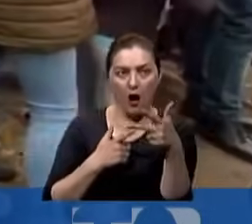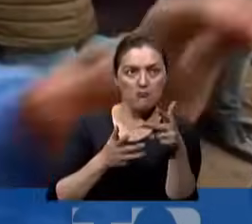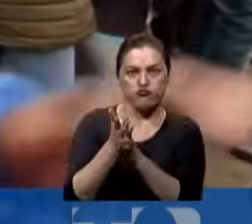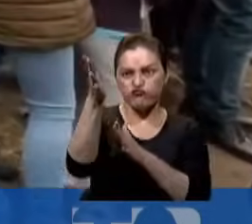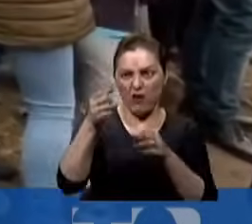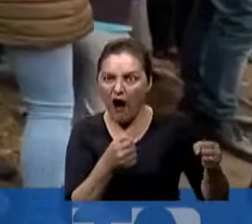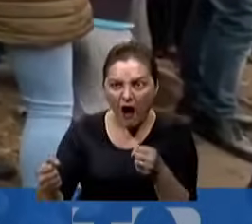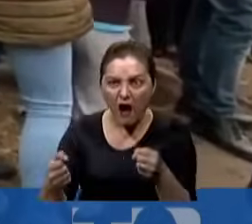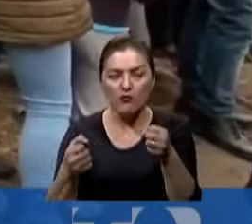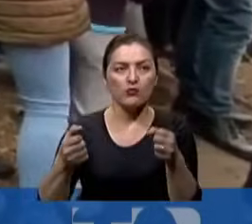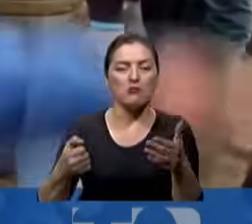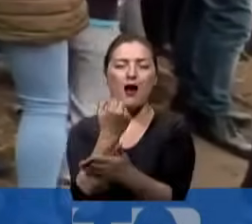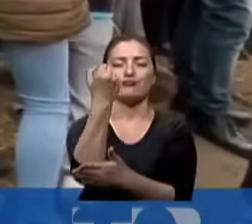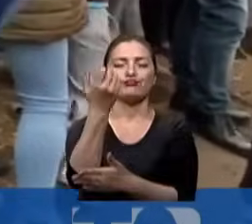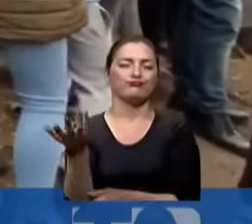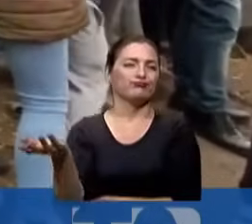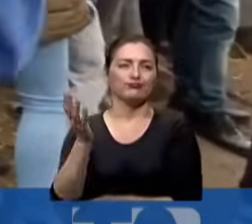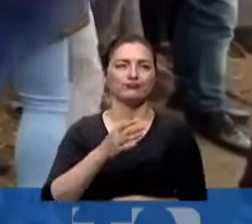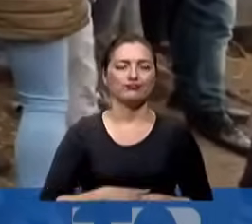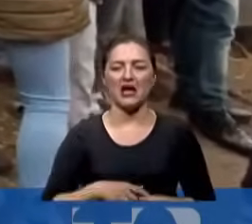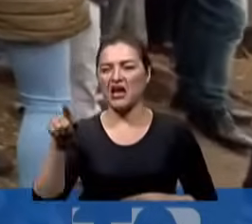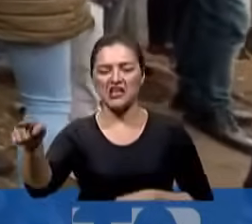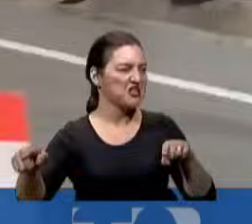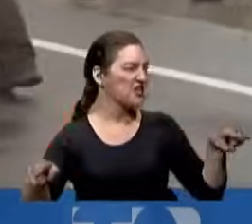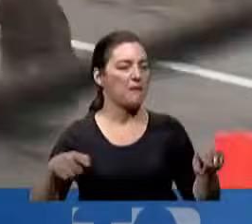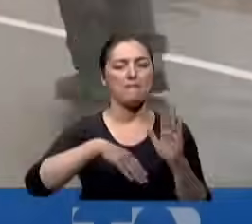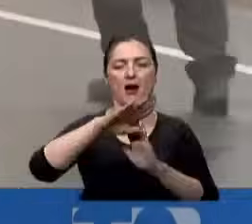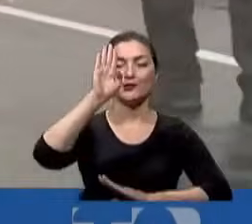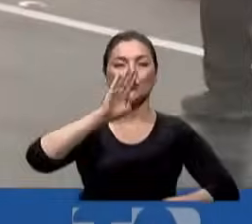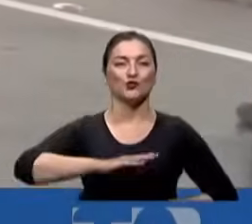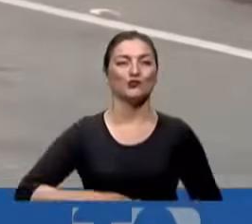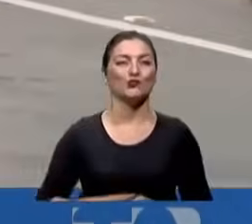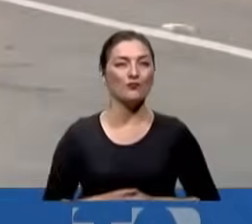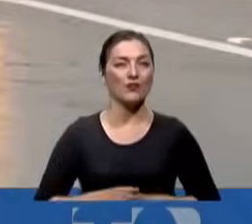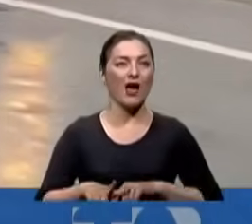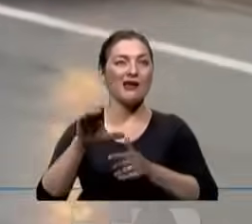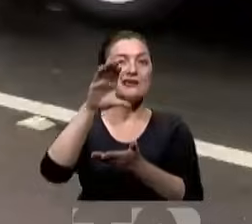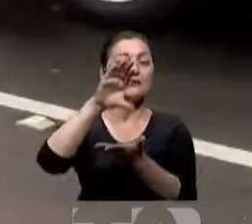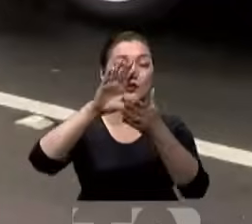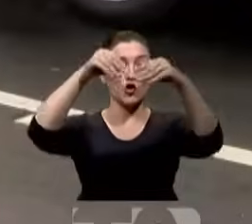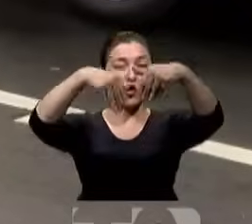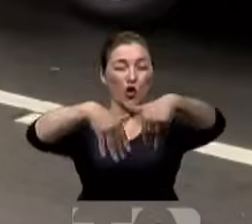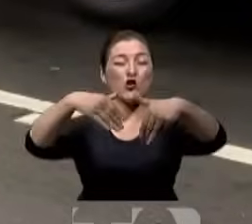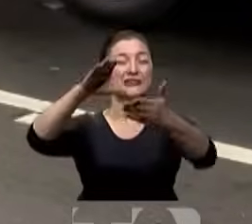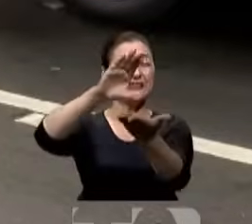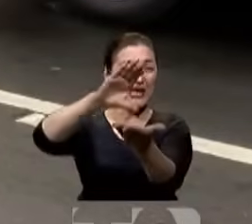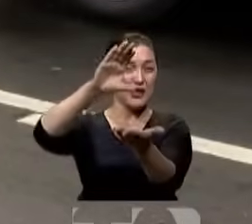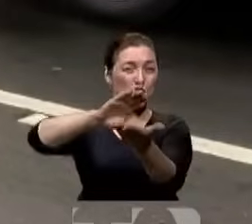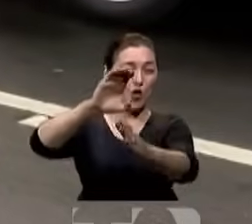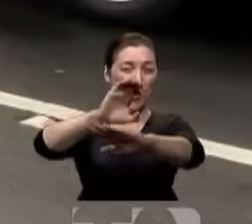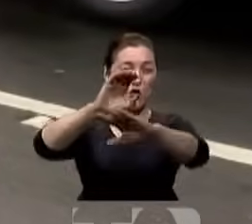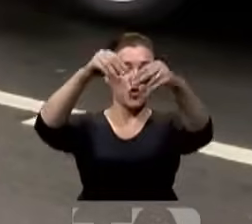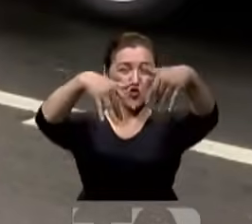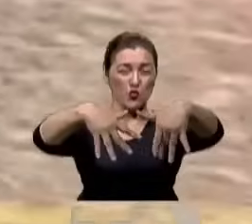a Vizplan, hay también otros accidentes ahí. Aquí y aquí es más horrible. La lluvia en el centro del país trae sus